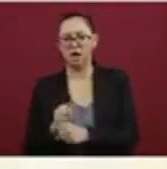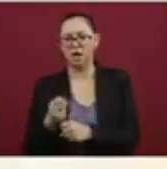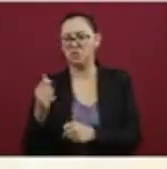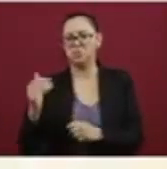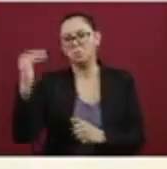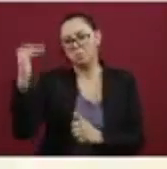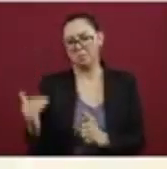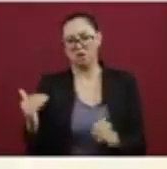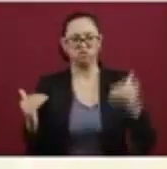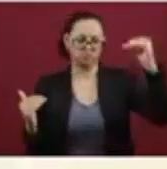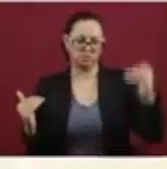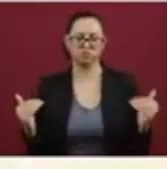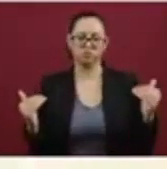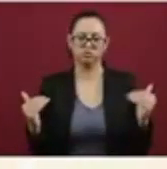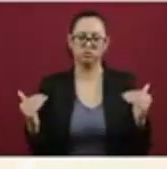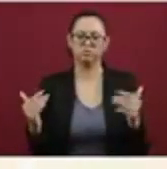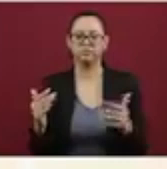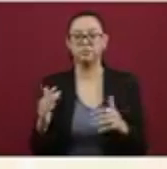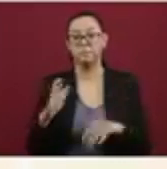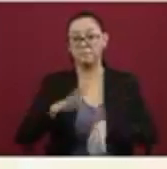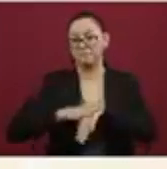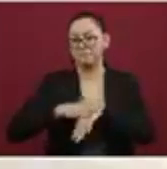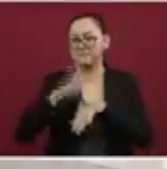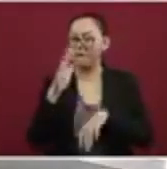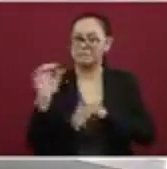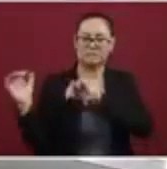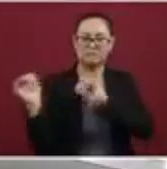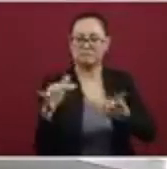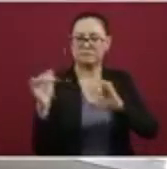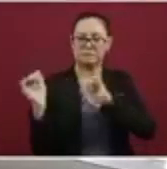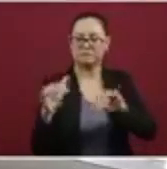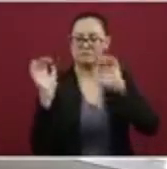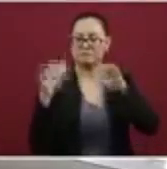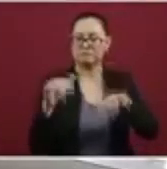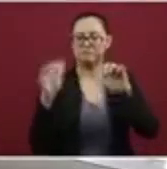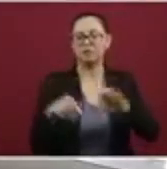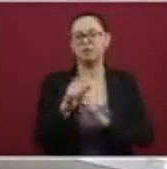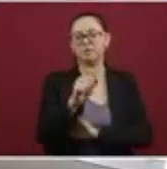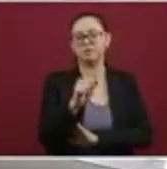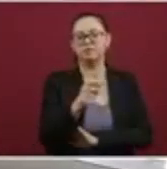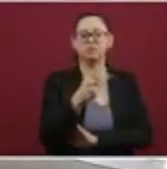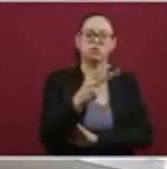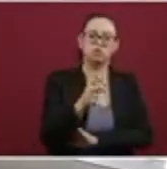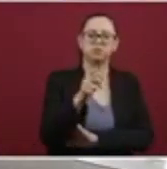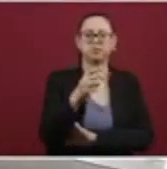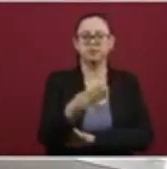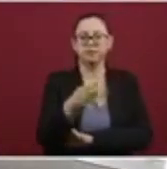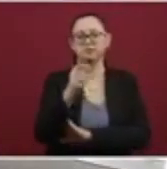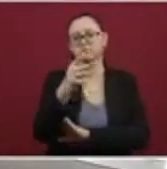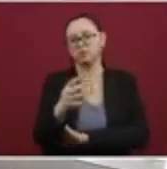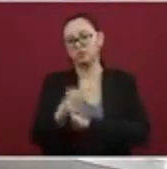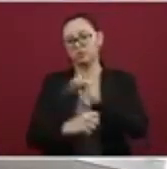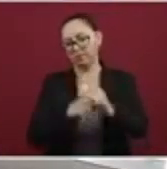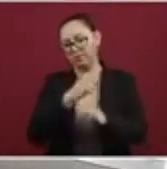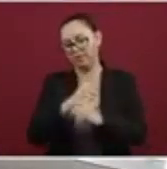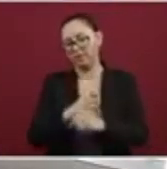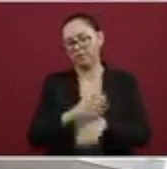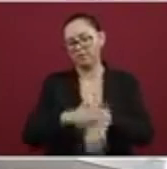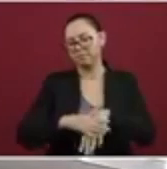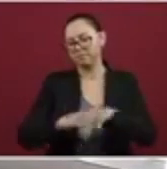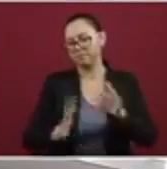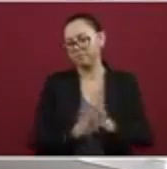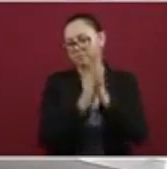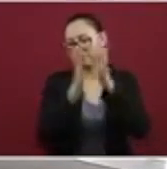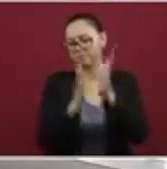sobre todo de 22, 23, 24 años son los que hay mayor participación. Adelante.